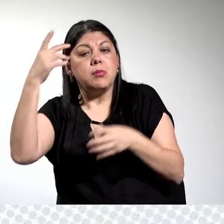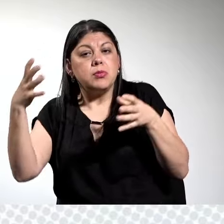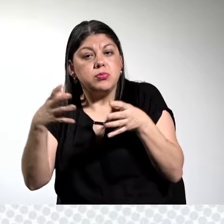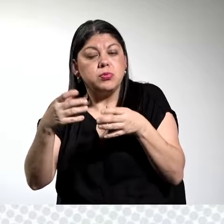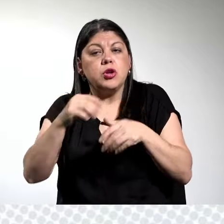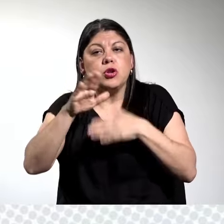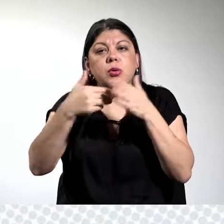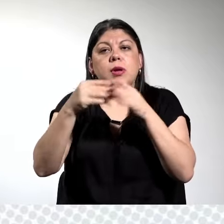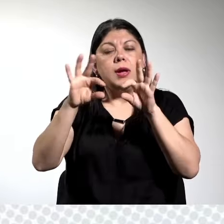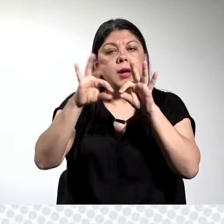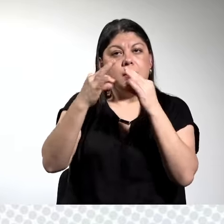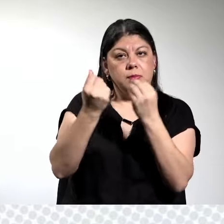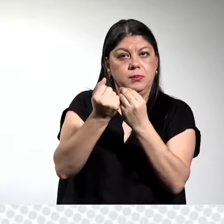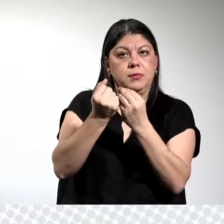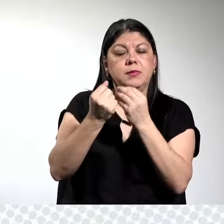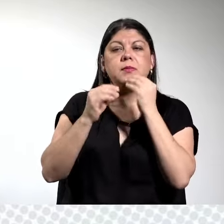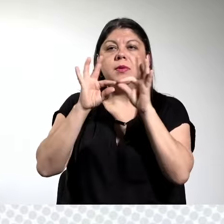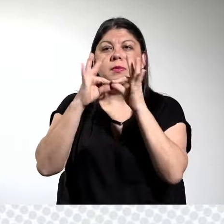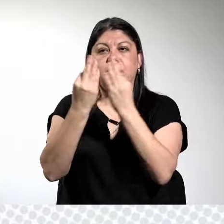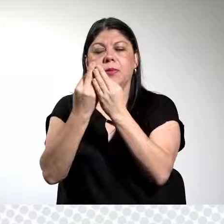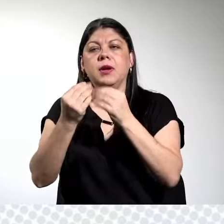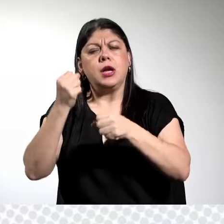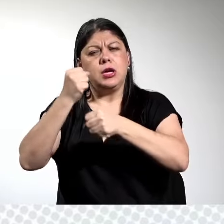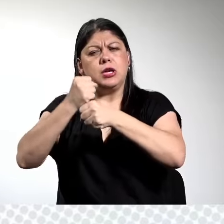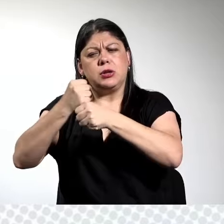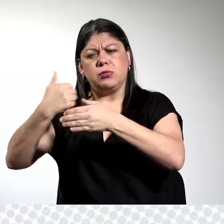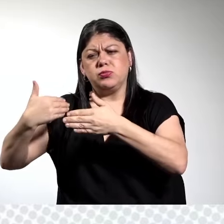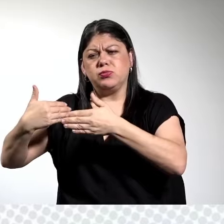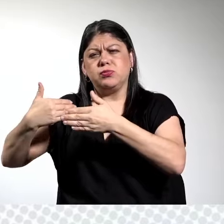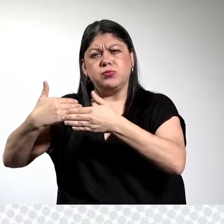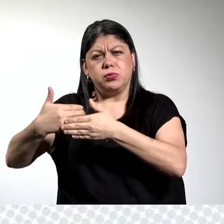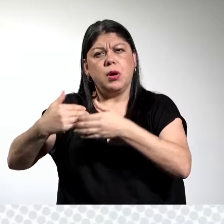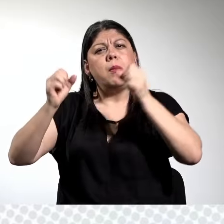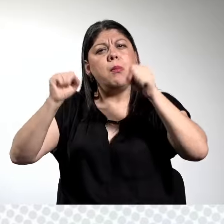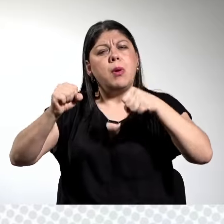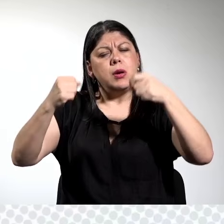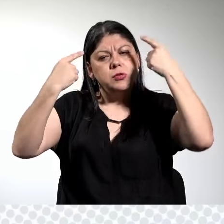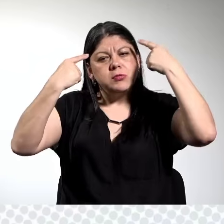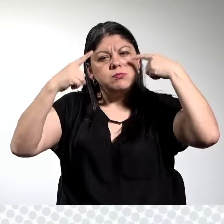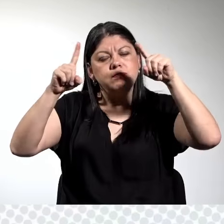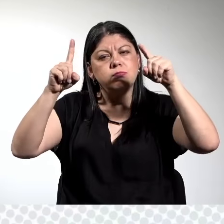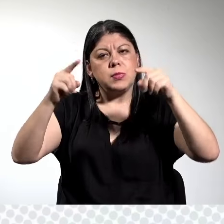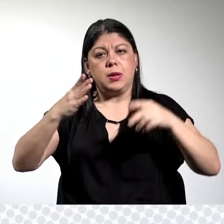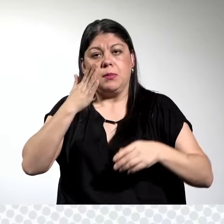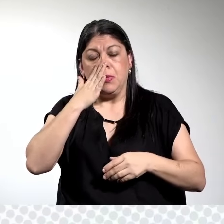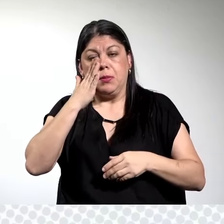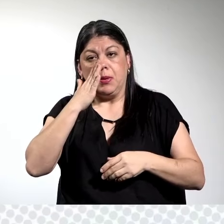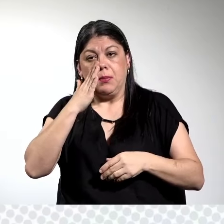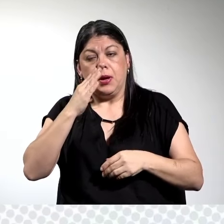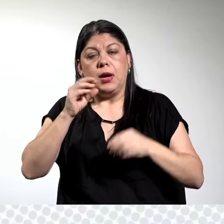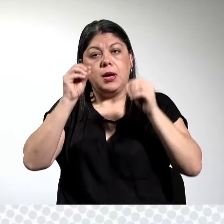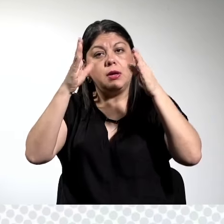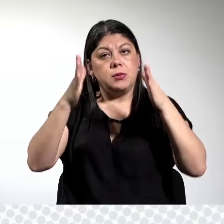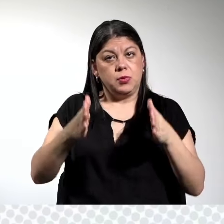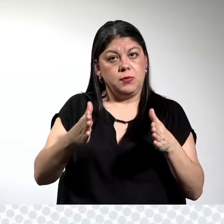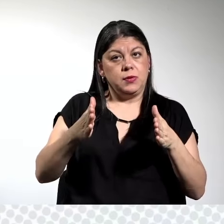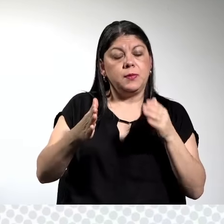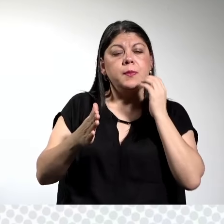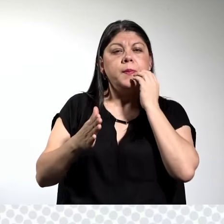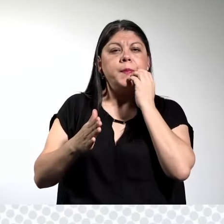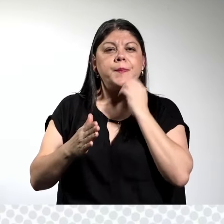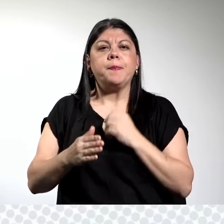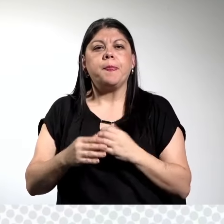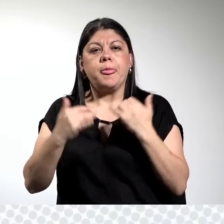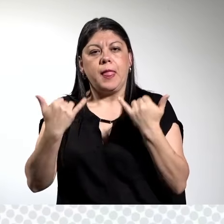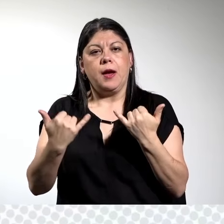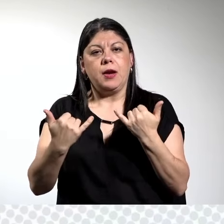familia toda es, pues ha trabajado muchísimo para poder sacarnos adelante, ¿verdad? Mi mamá es docente también, es maestra.